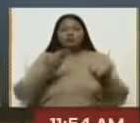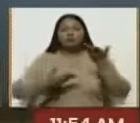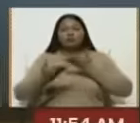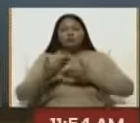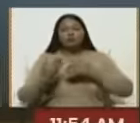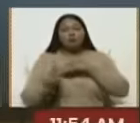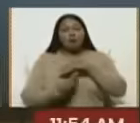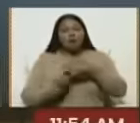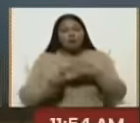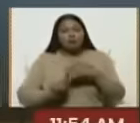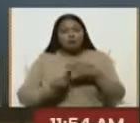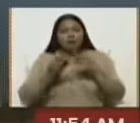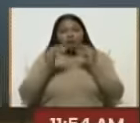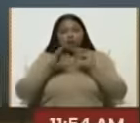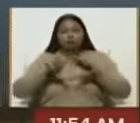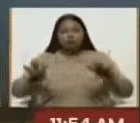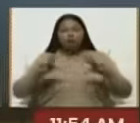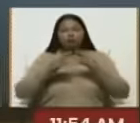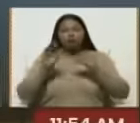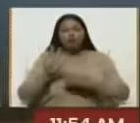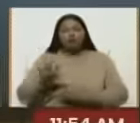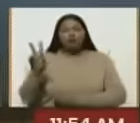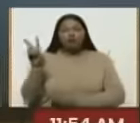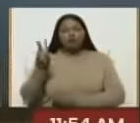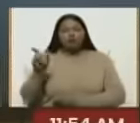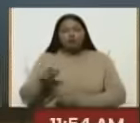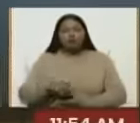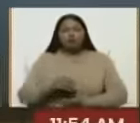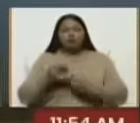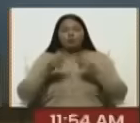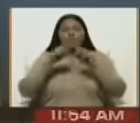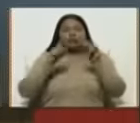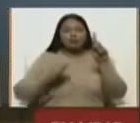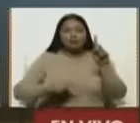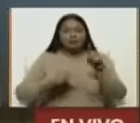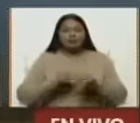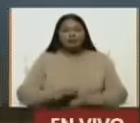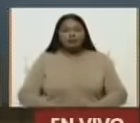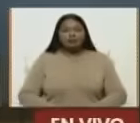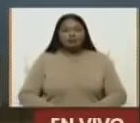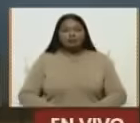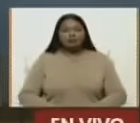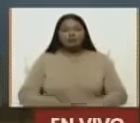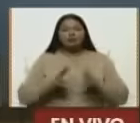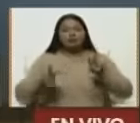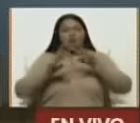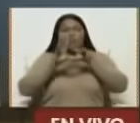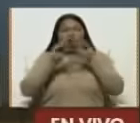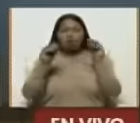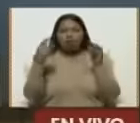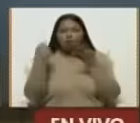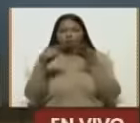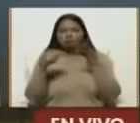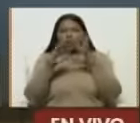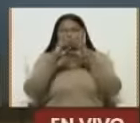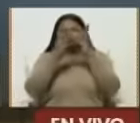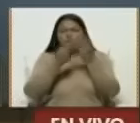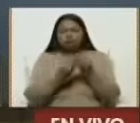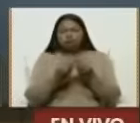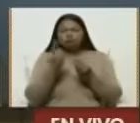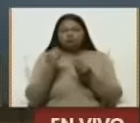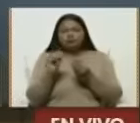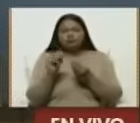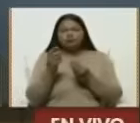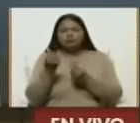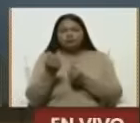básico para todos nosotros, como es el de la electricidad. Valorado todos estos implementos